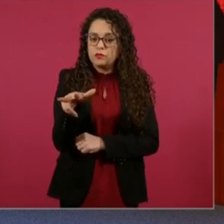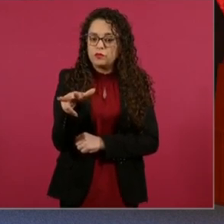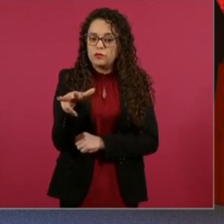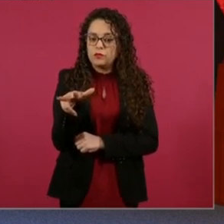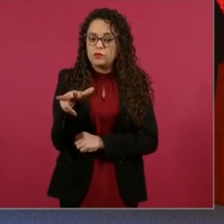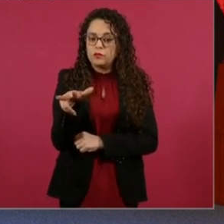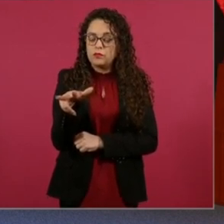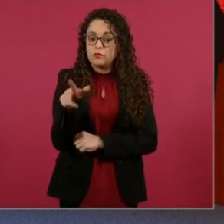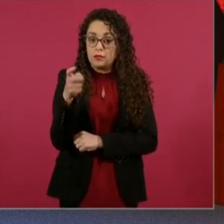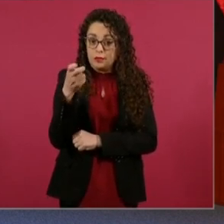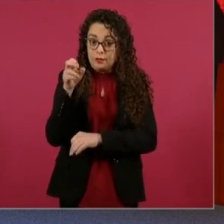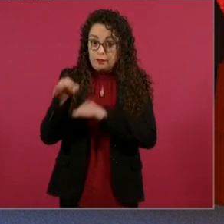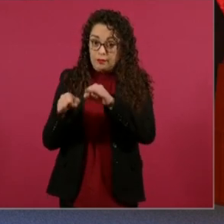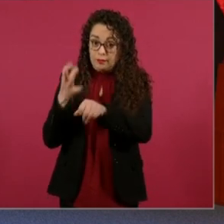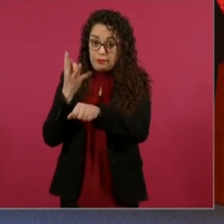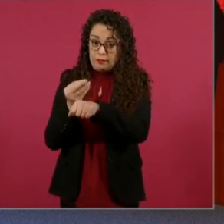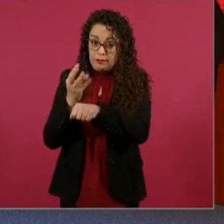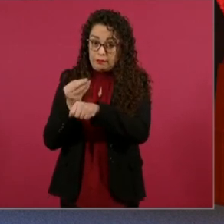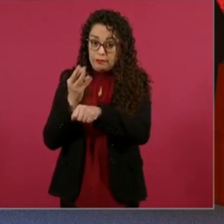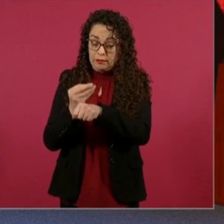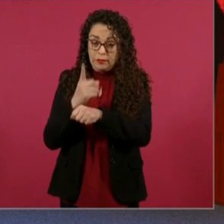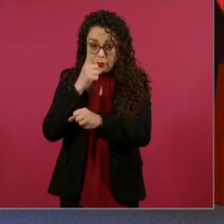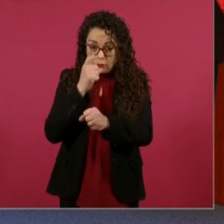Aproximadamente el mantenimiento cada año